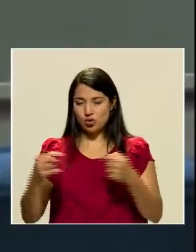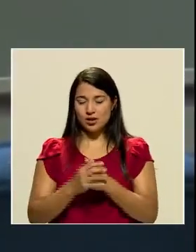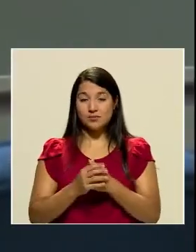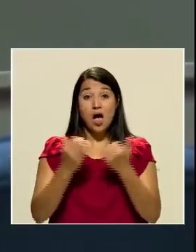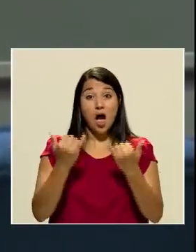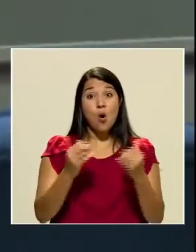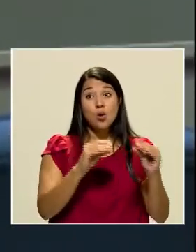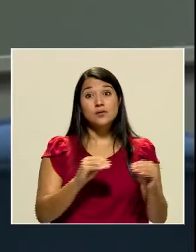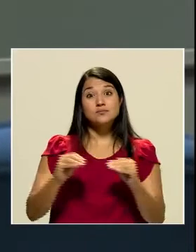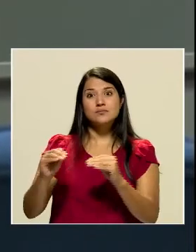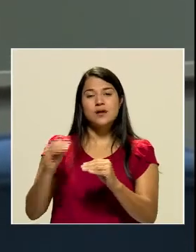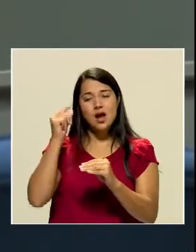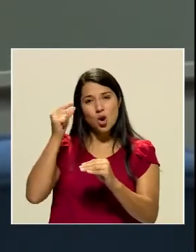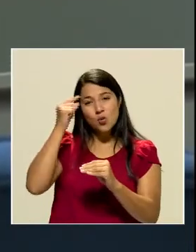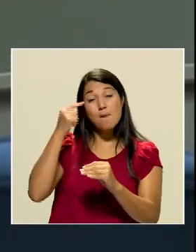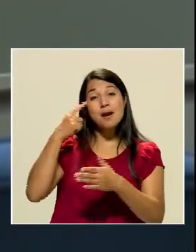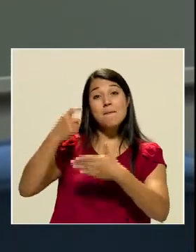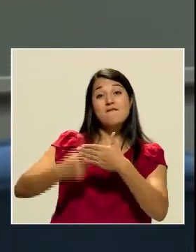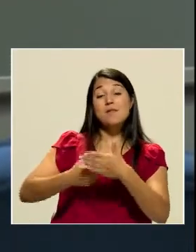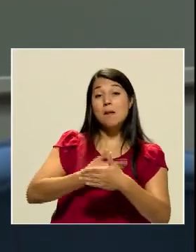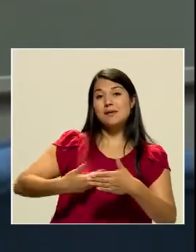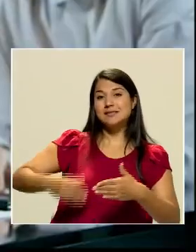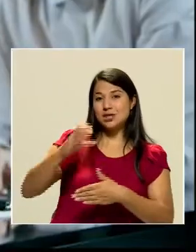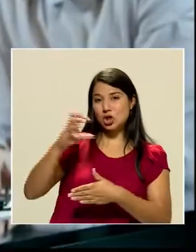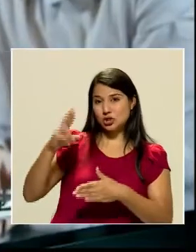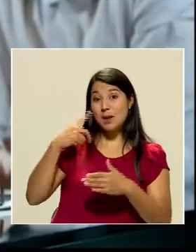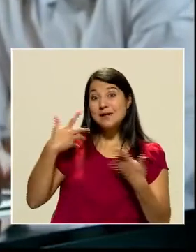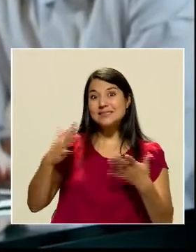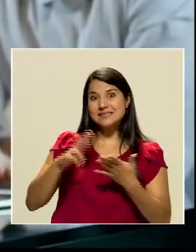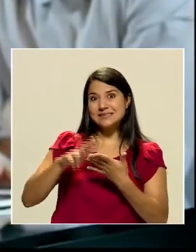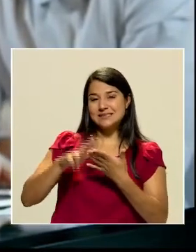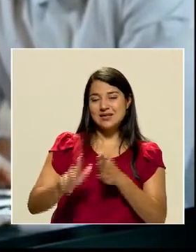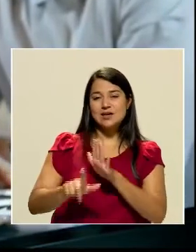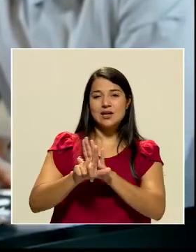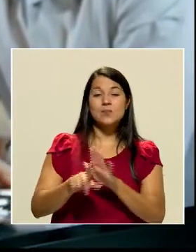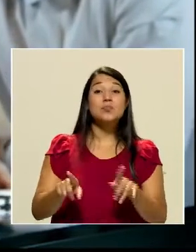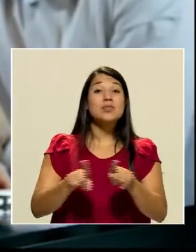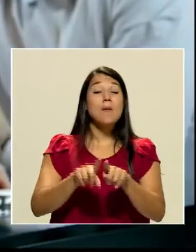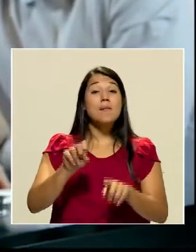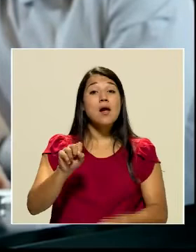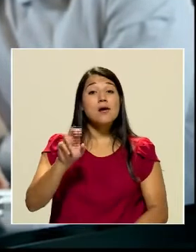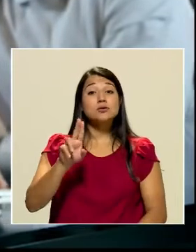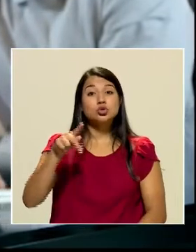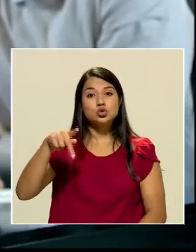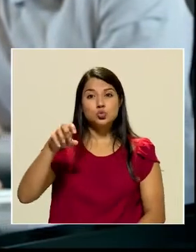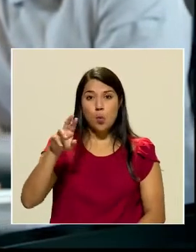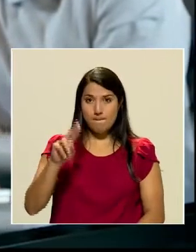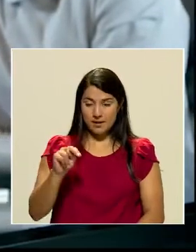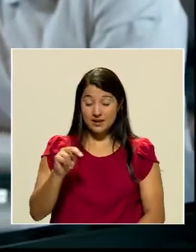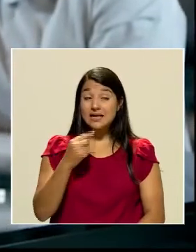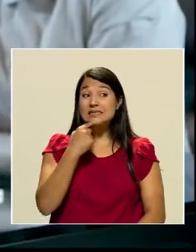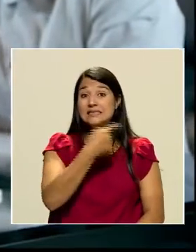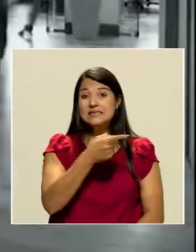Ejecutivo a la espera de la firma del presidente de la República para que ésta se convierta en ley. Por otro lado, la Superintendencia de Pensiones indicó mediante un